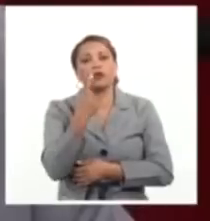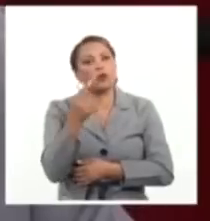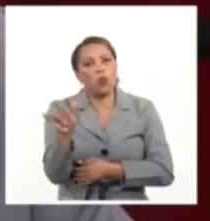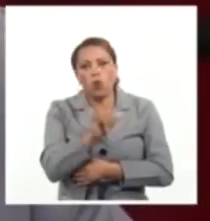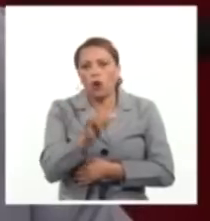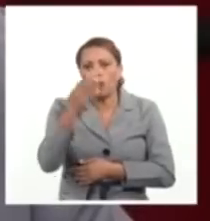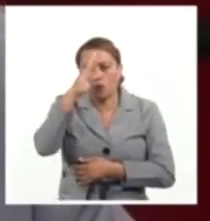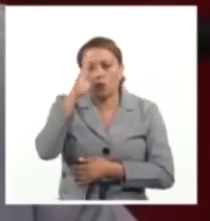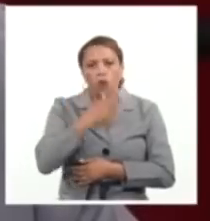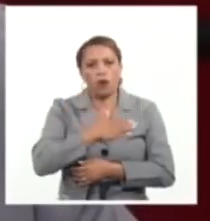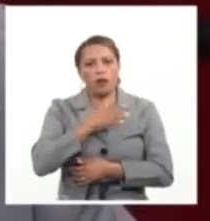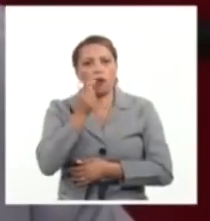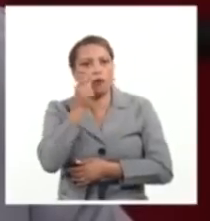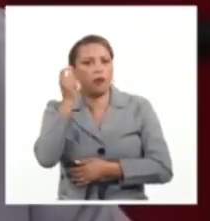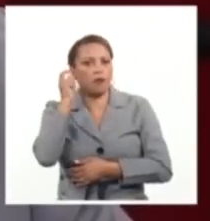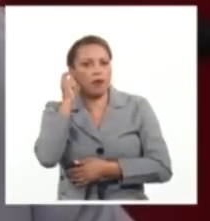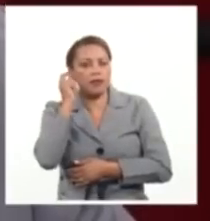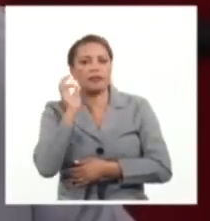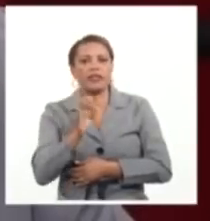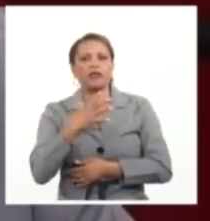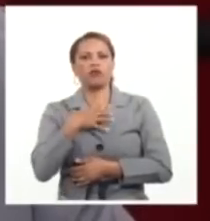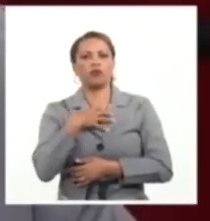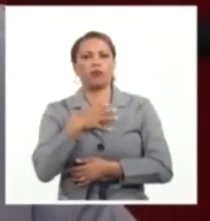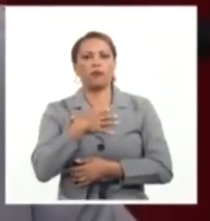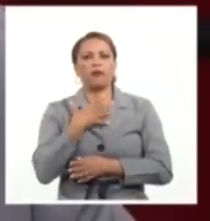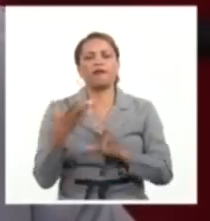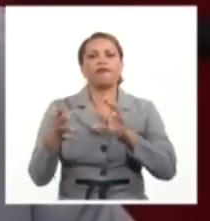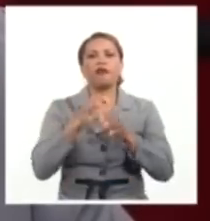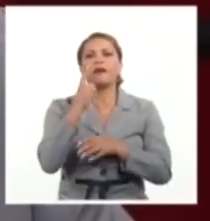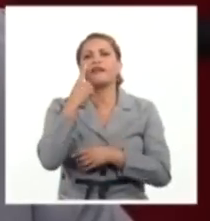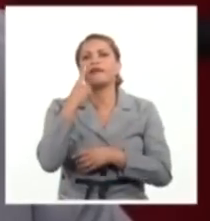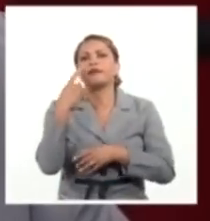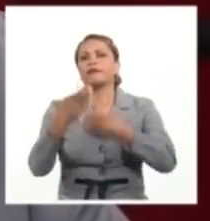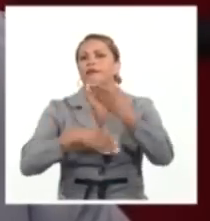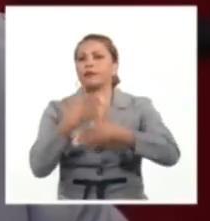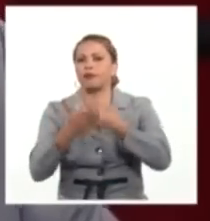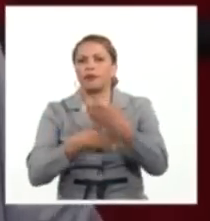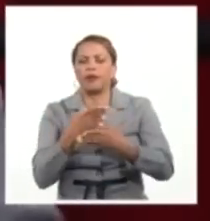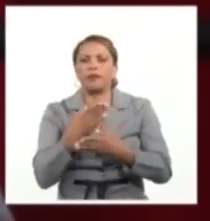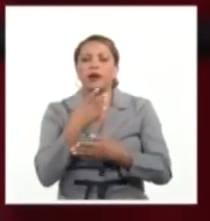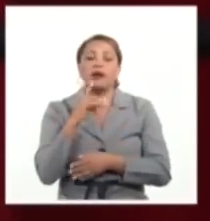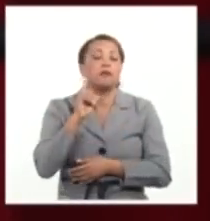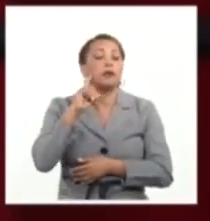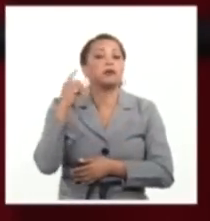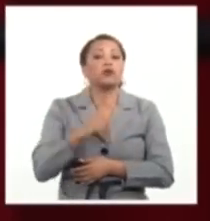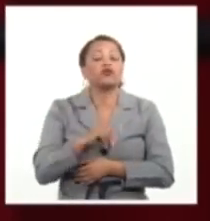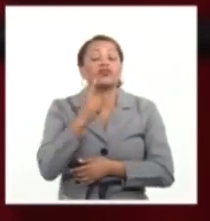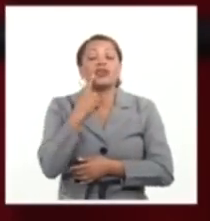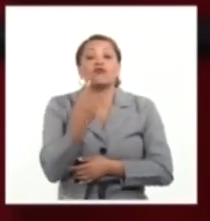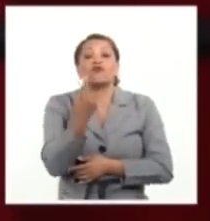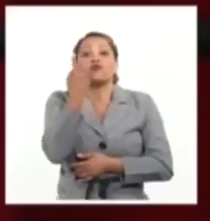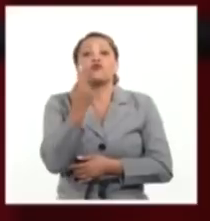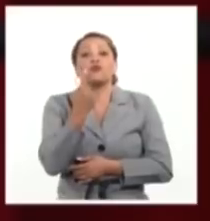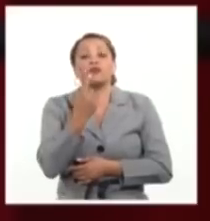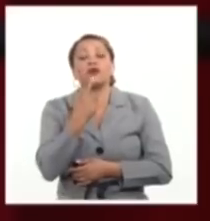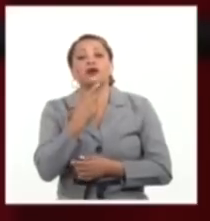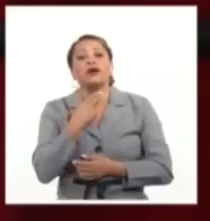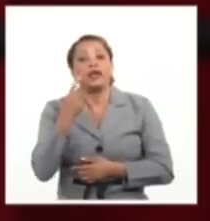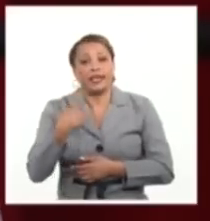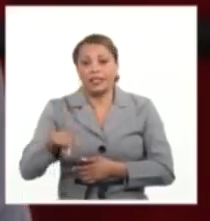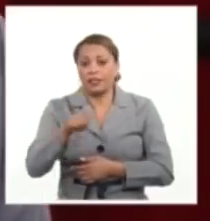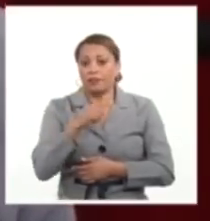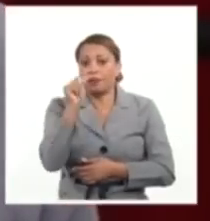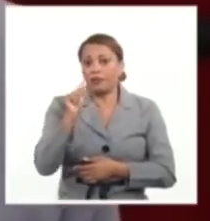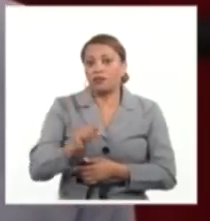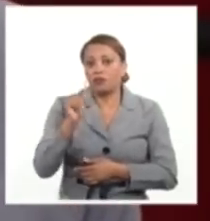cubano o cubana, tiene su propia percepción de esos problemas, pero no conozco a un patriota que se mantenga al margen de